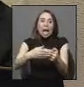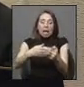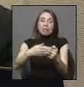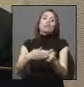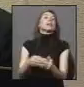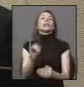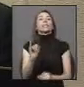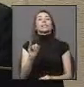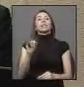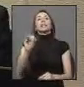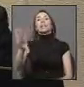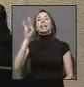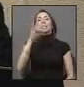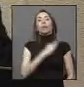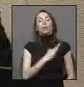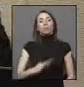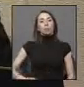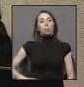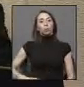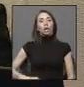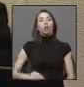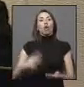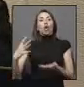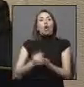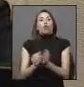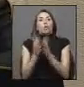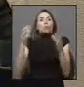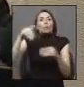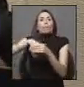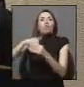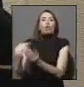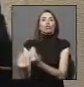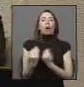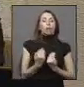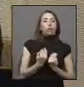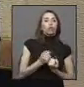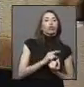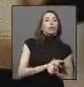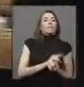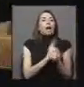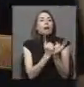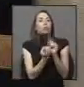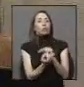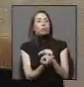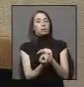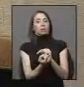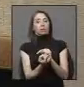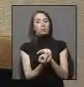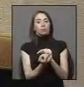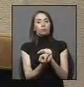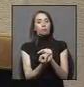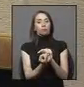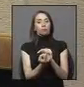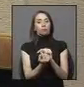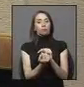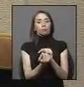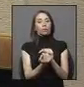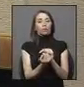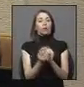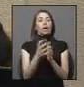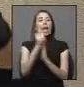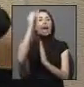como independientes con grandes votaciones se transformaría en la opción para esos